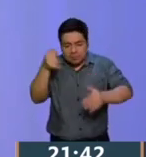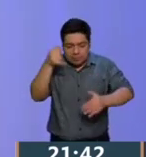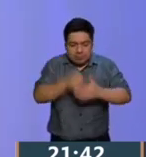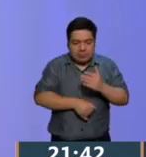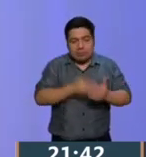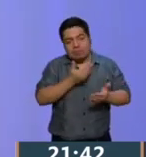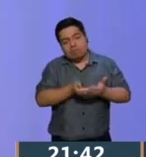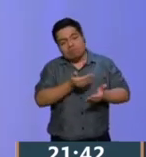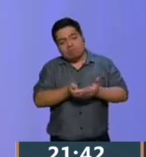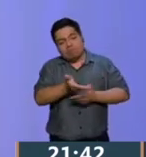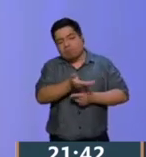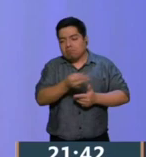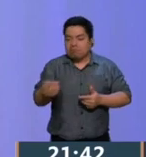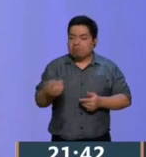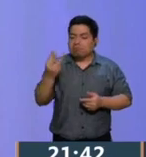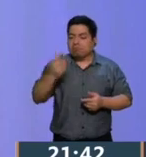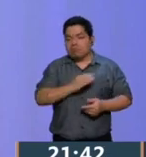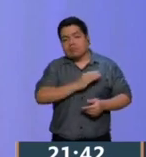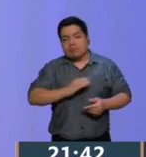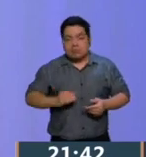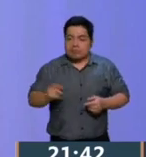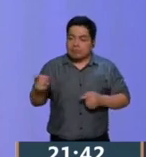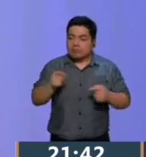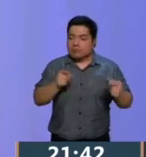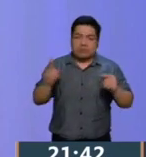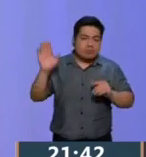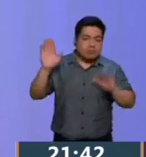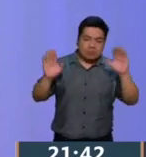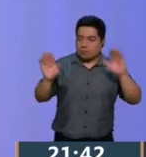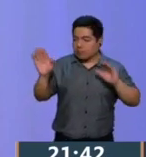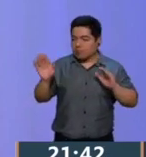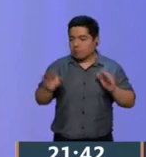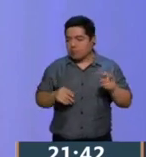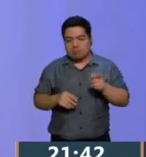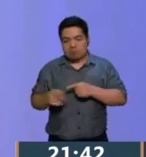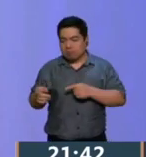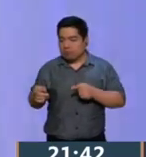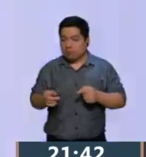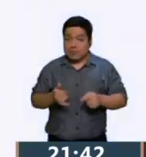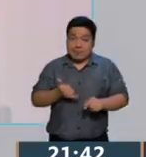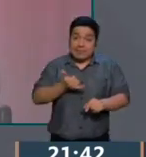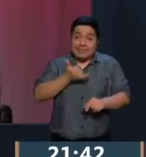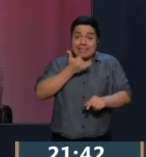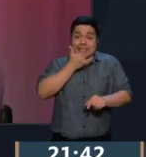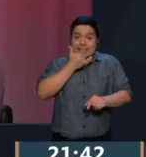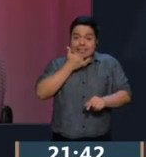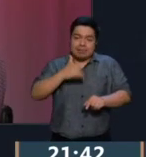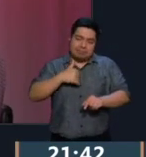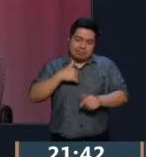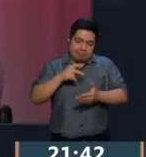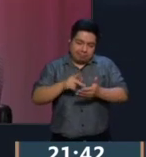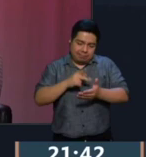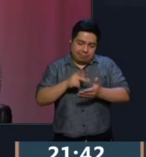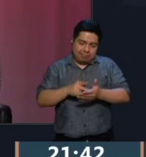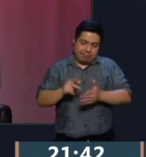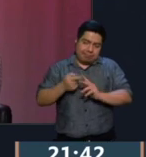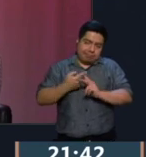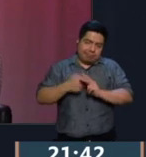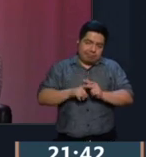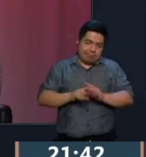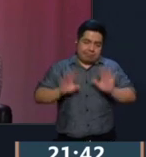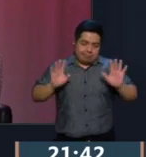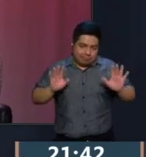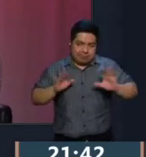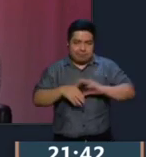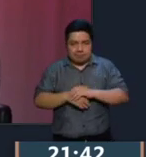propuesta de los tres candidatos? ¿Quién quiere empezar? Pues ahí, perdón que quiera empezar yo otra vez. Pero mira, Adelante. tenemos